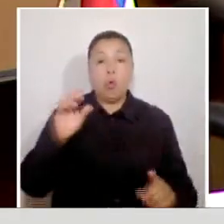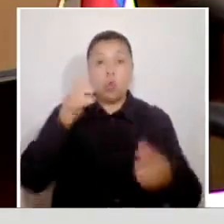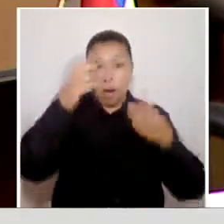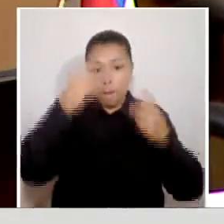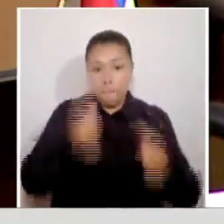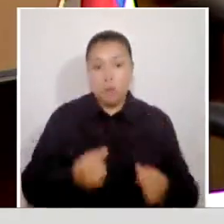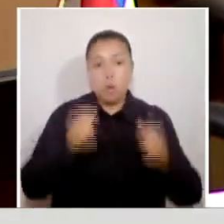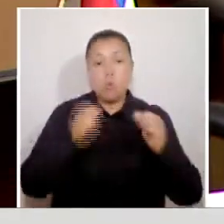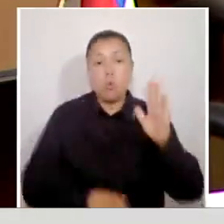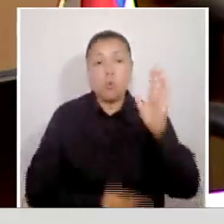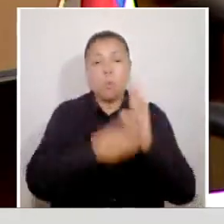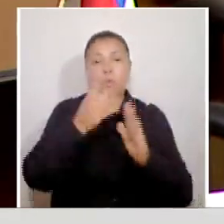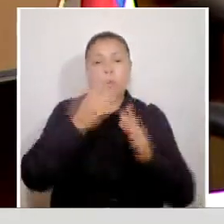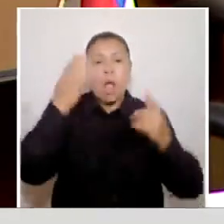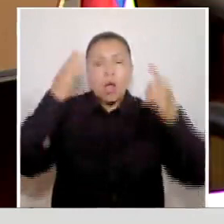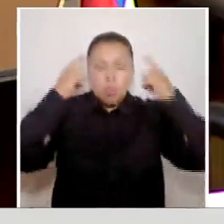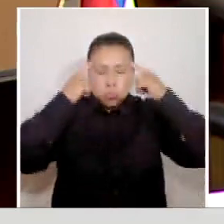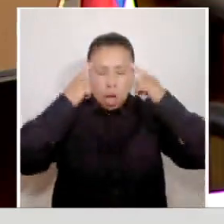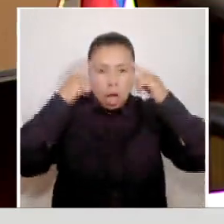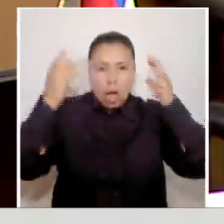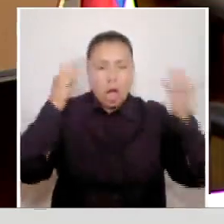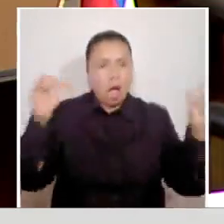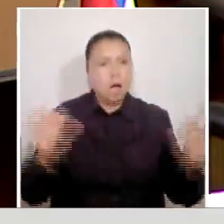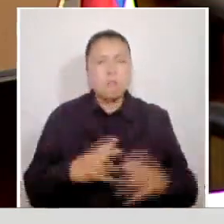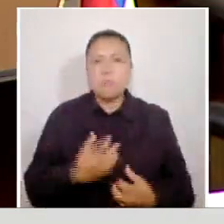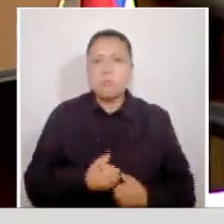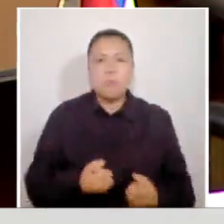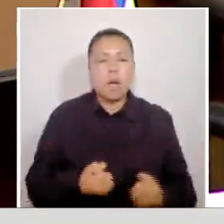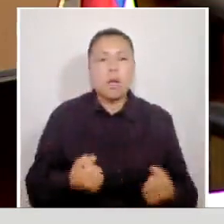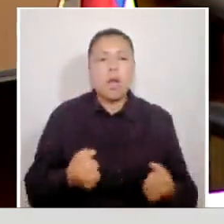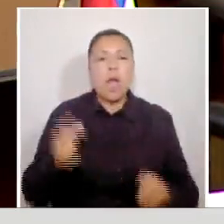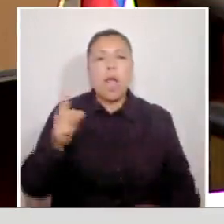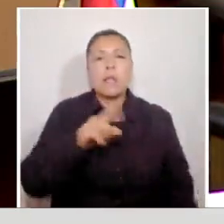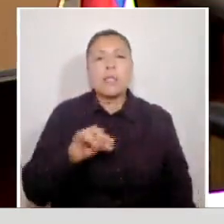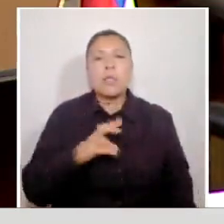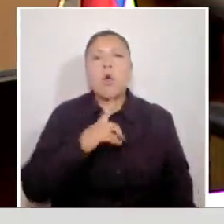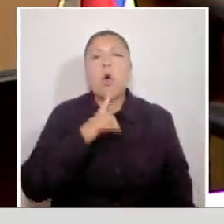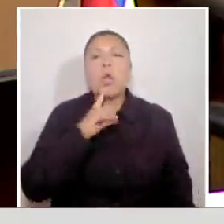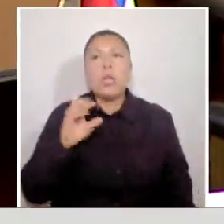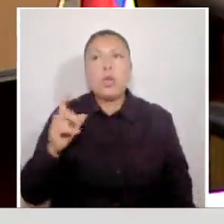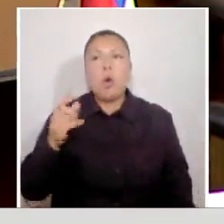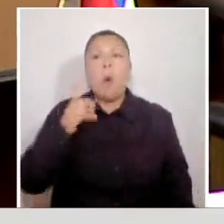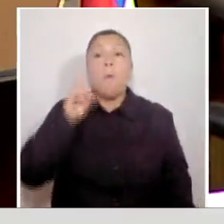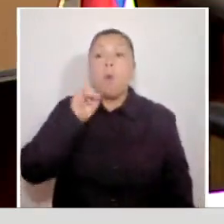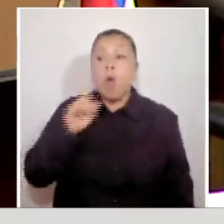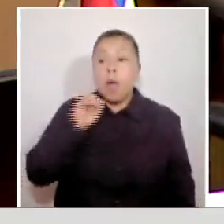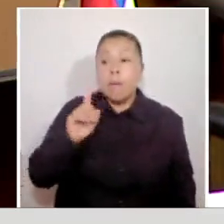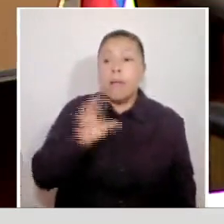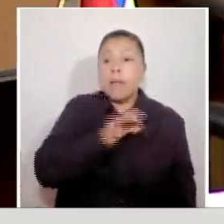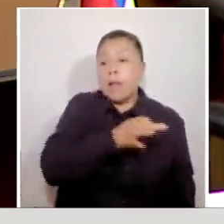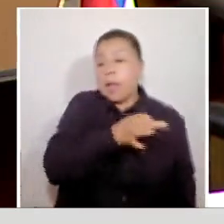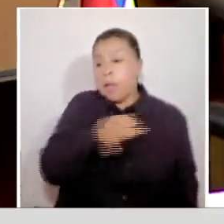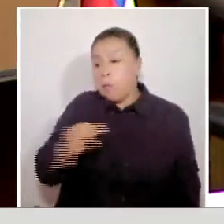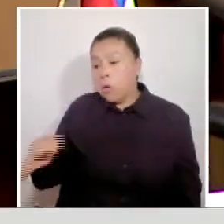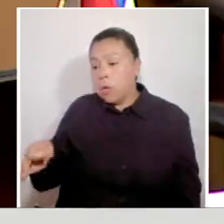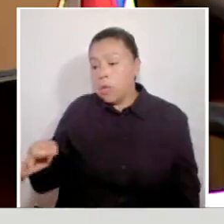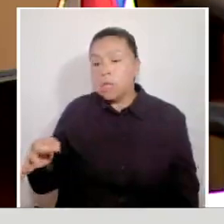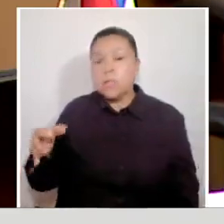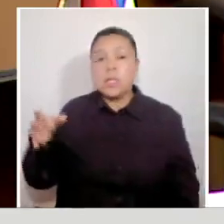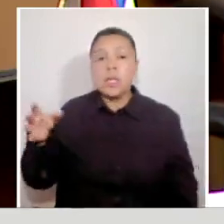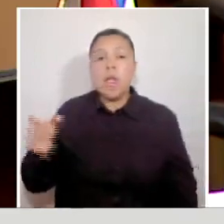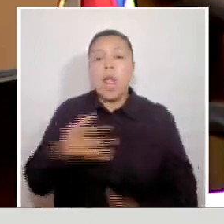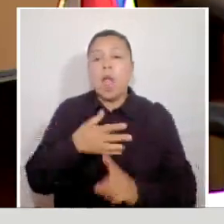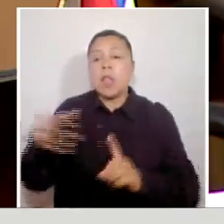casos psicóticos miren lo grave casos psicóticos por la mentira que puede ejercer de maltrato de algunos